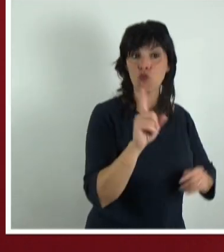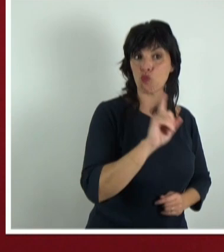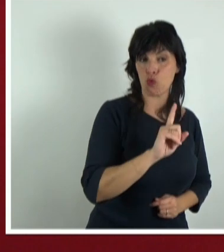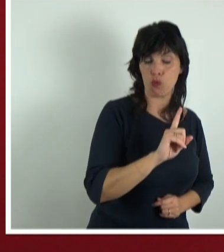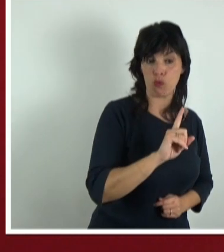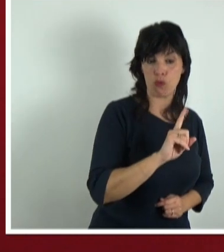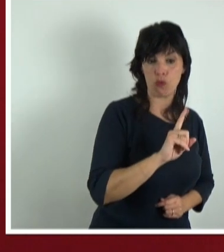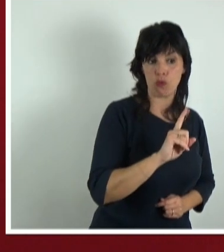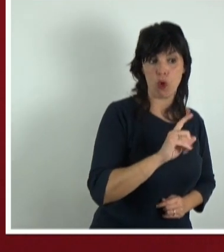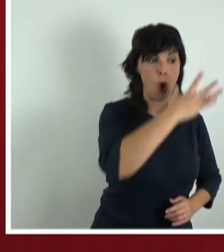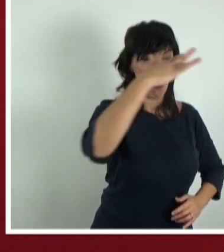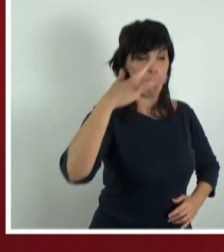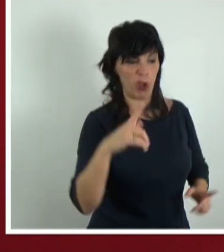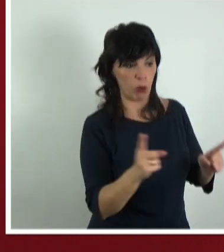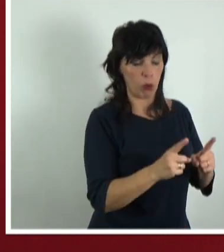no un brillo corto,